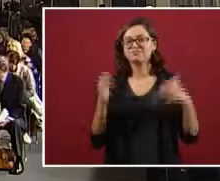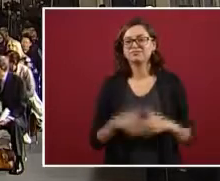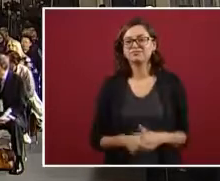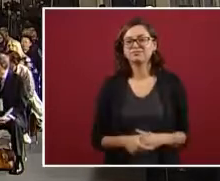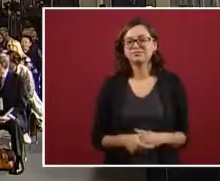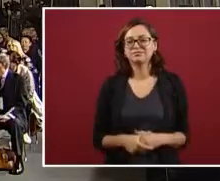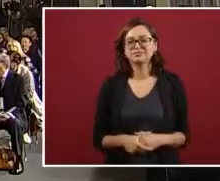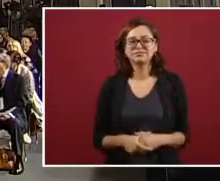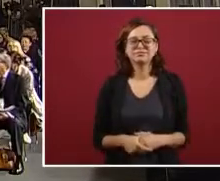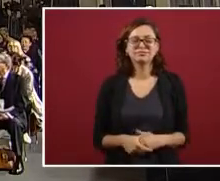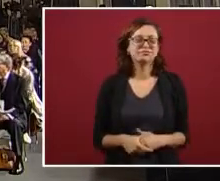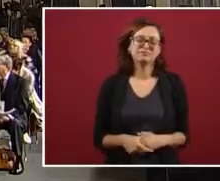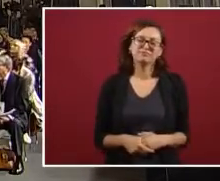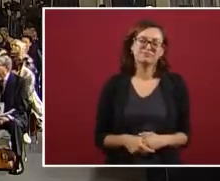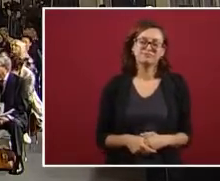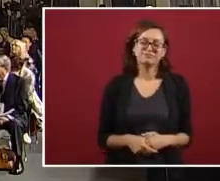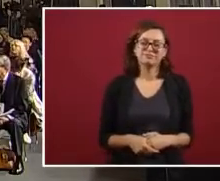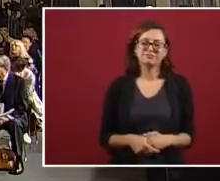No, es que